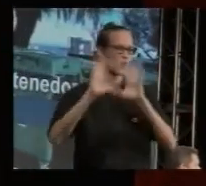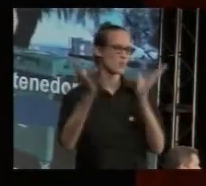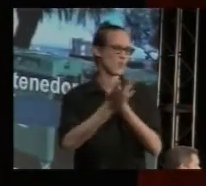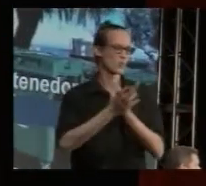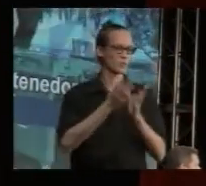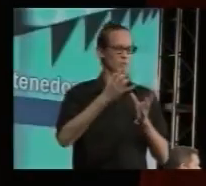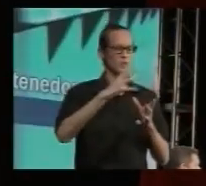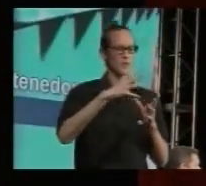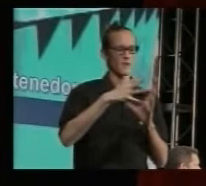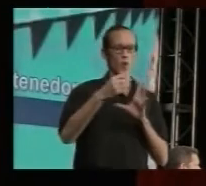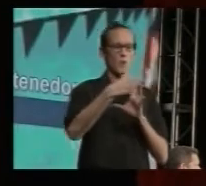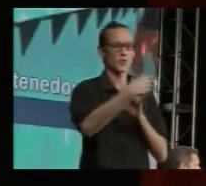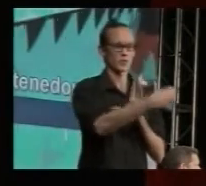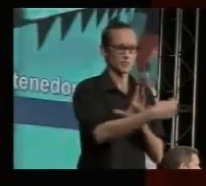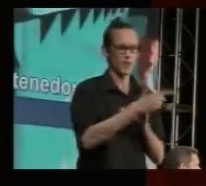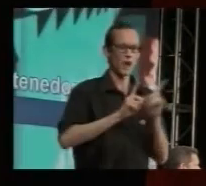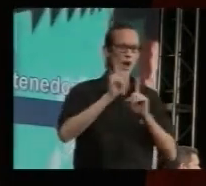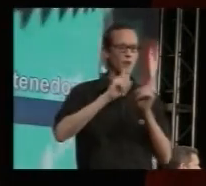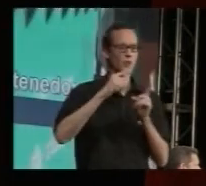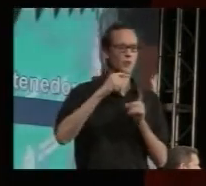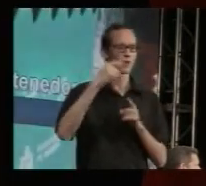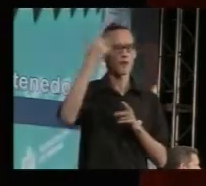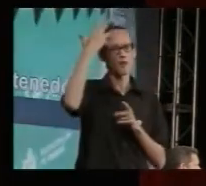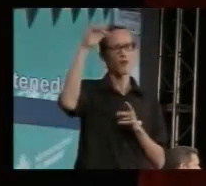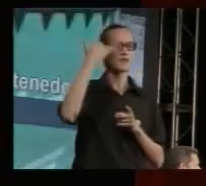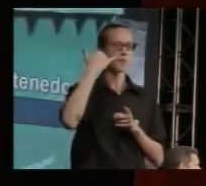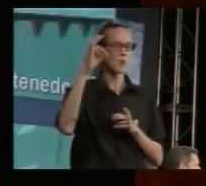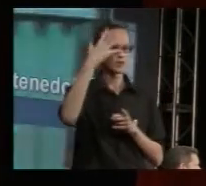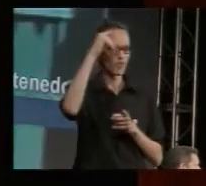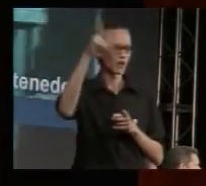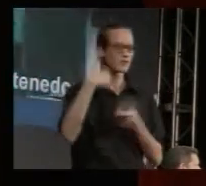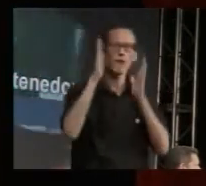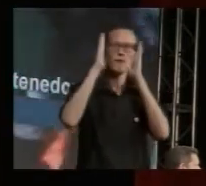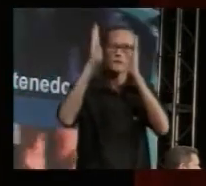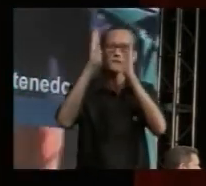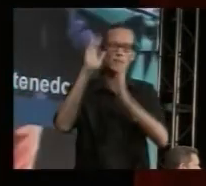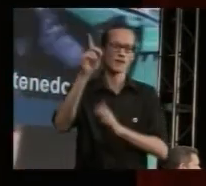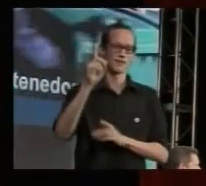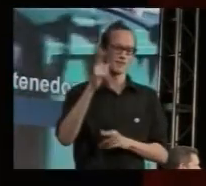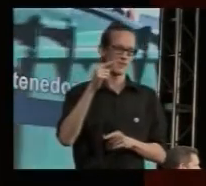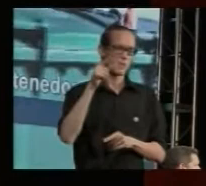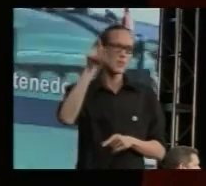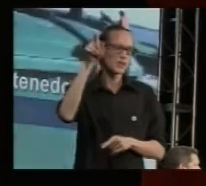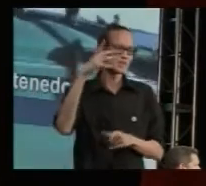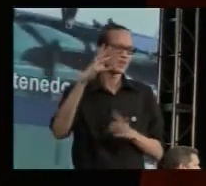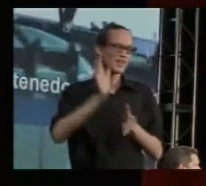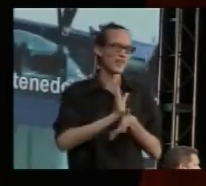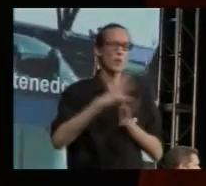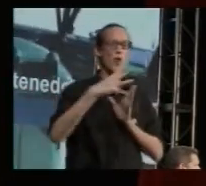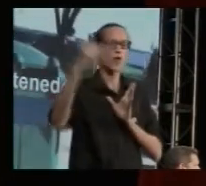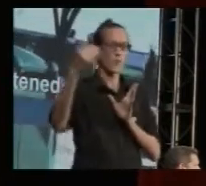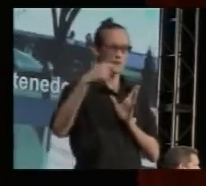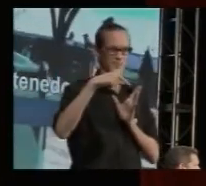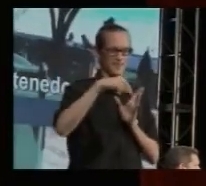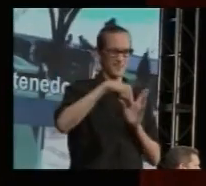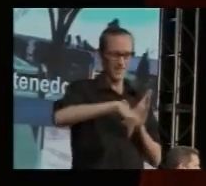del 68, muchos argentinos no saben que fue un eco tardío de aquella revolución